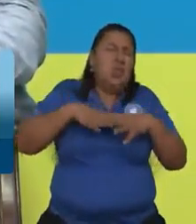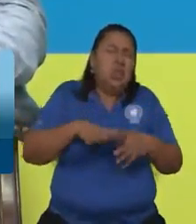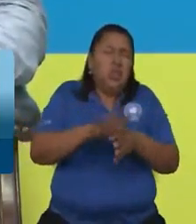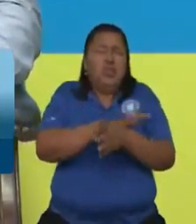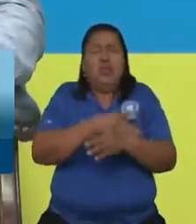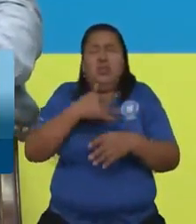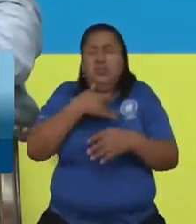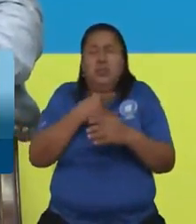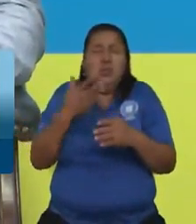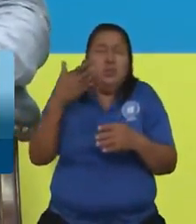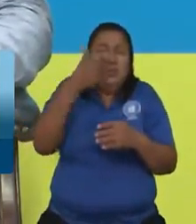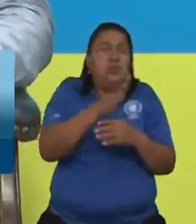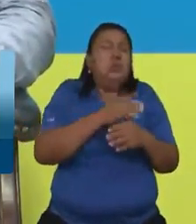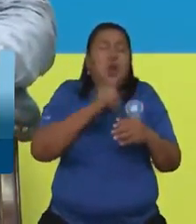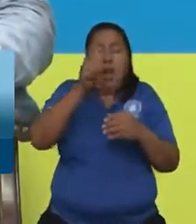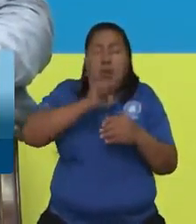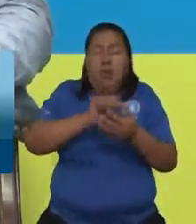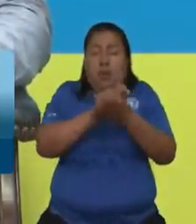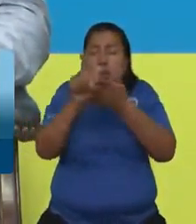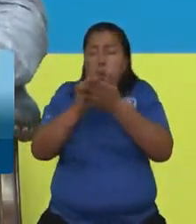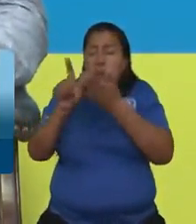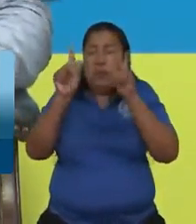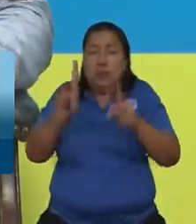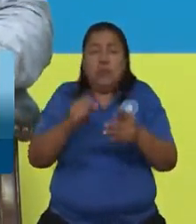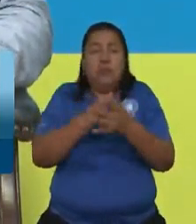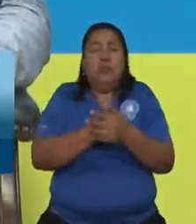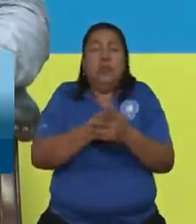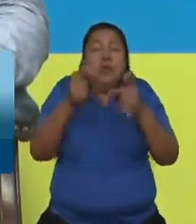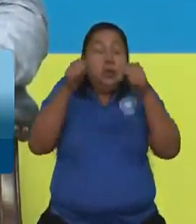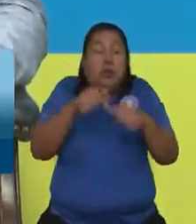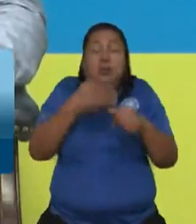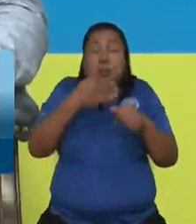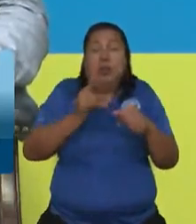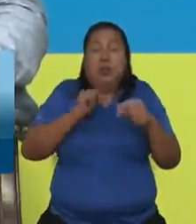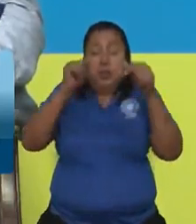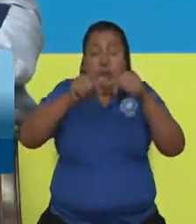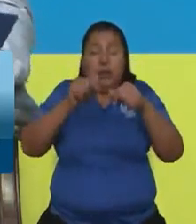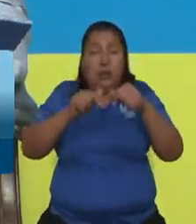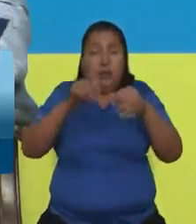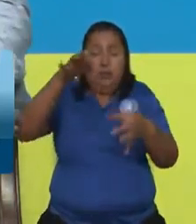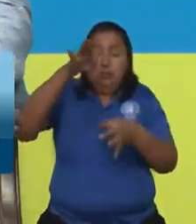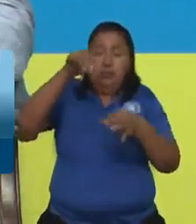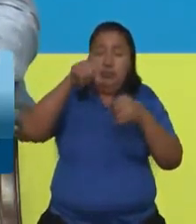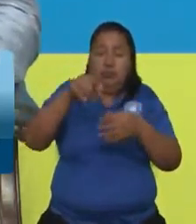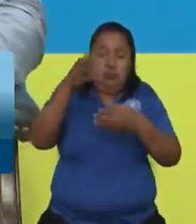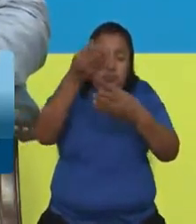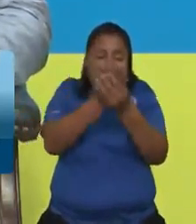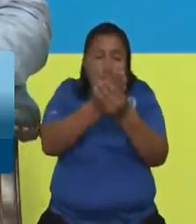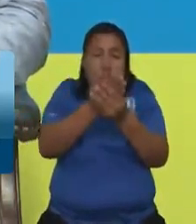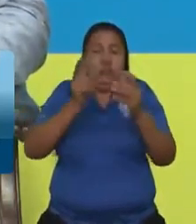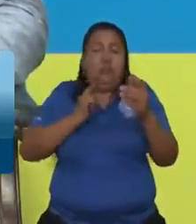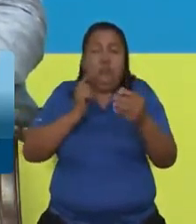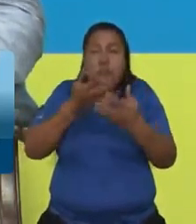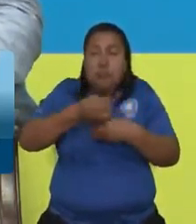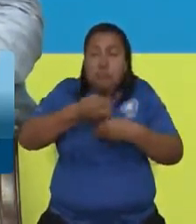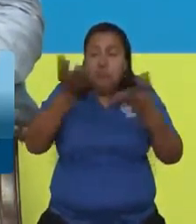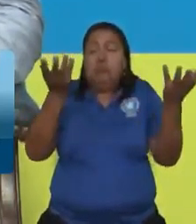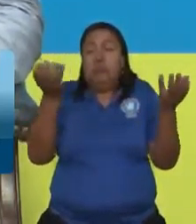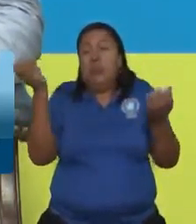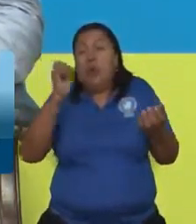baño. En el momento que nosotros nos bañamos, de repente se nos va agua, sentimos